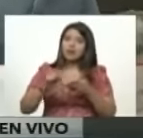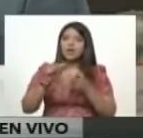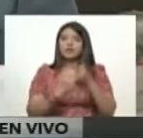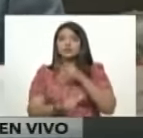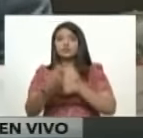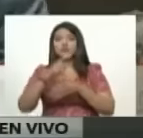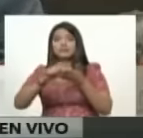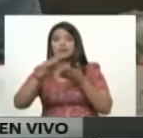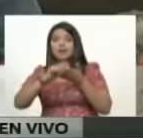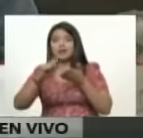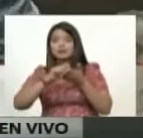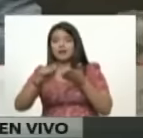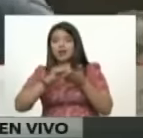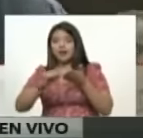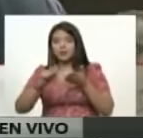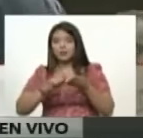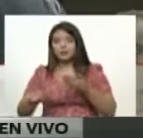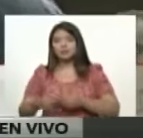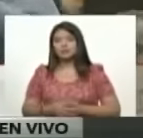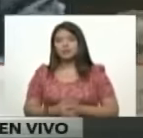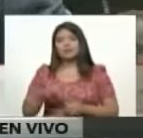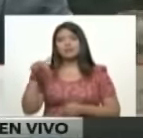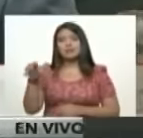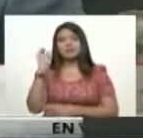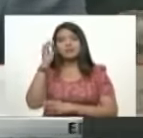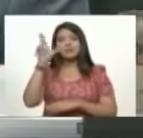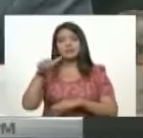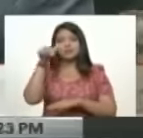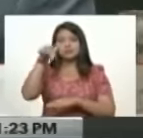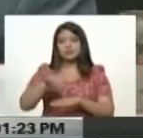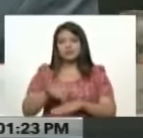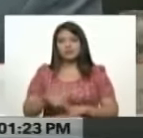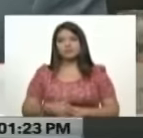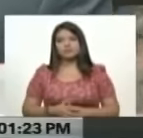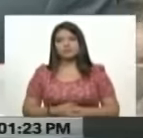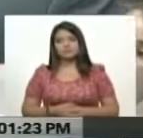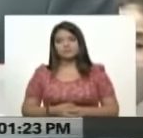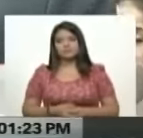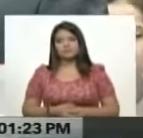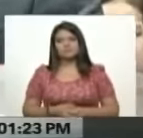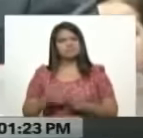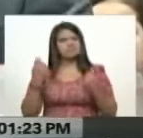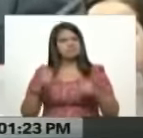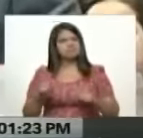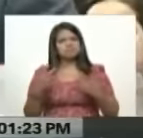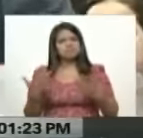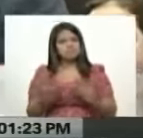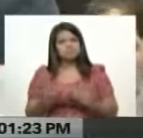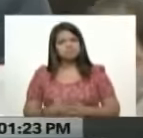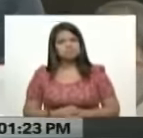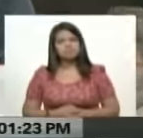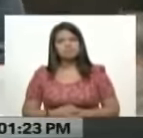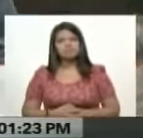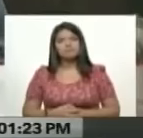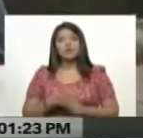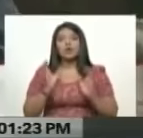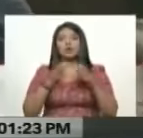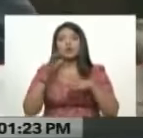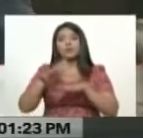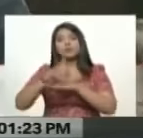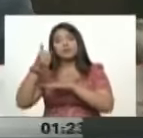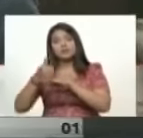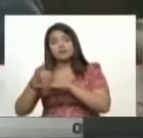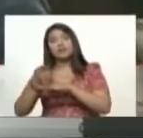subsecretario de esta Asamblea Nacional. Se trata, cuerpo directivo,